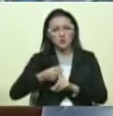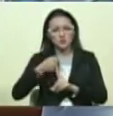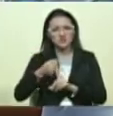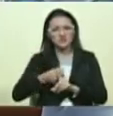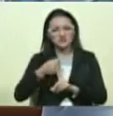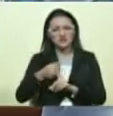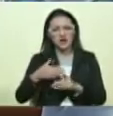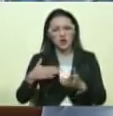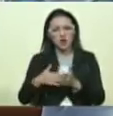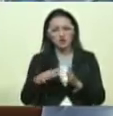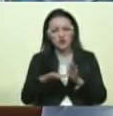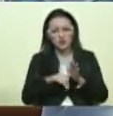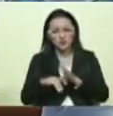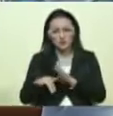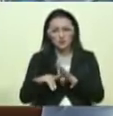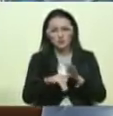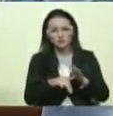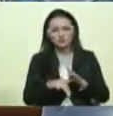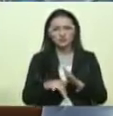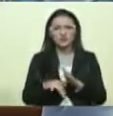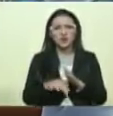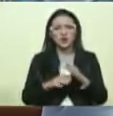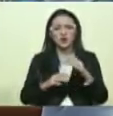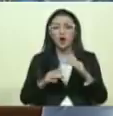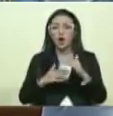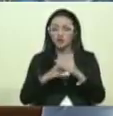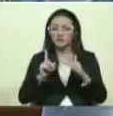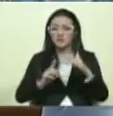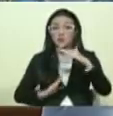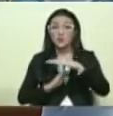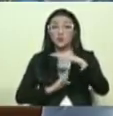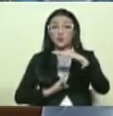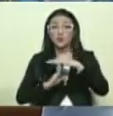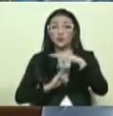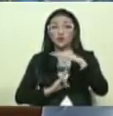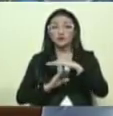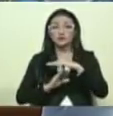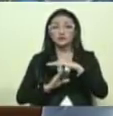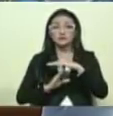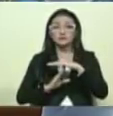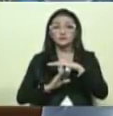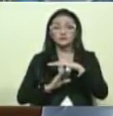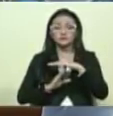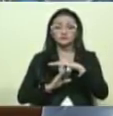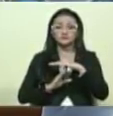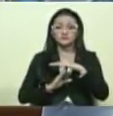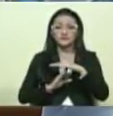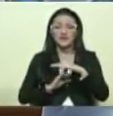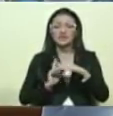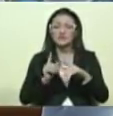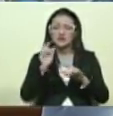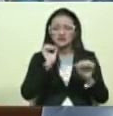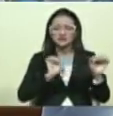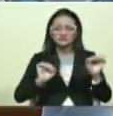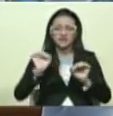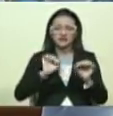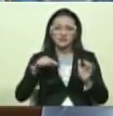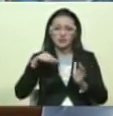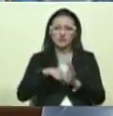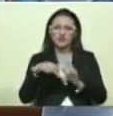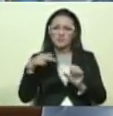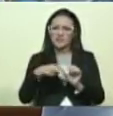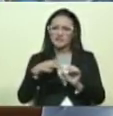contra la corrupción y contra el burocratismo. Recientemente decía justamente hacer esta limpieza profunda en PDVSA y